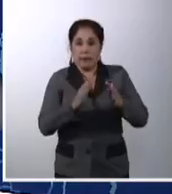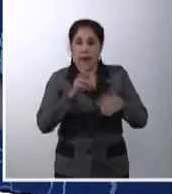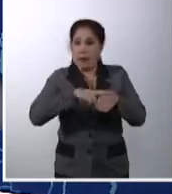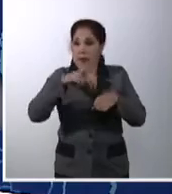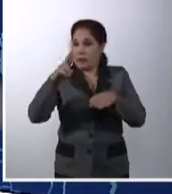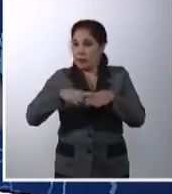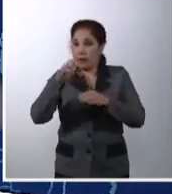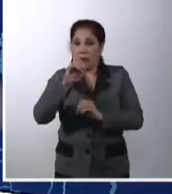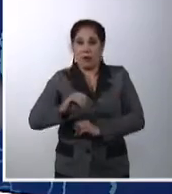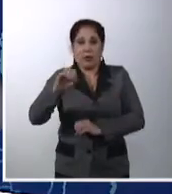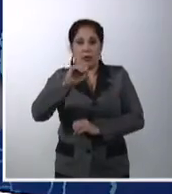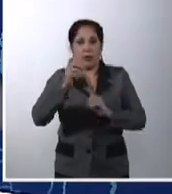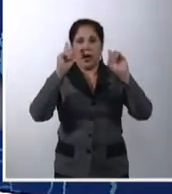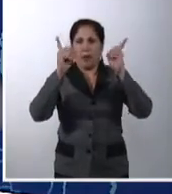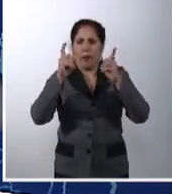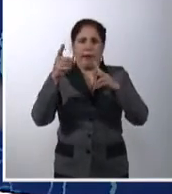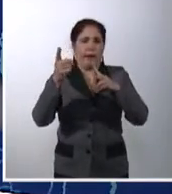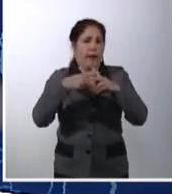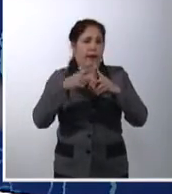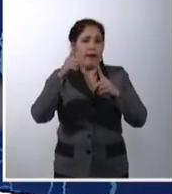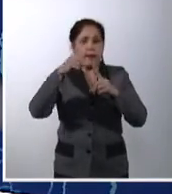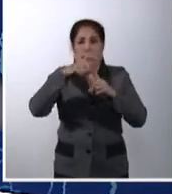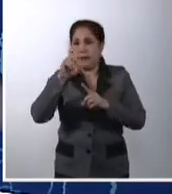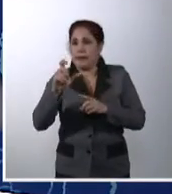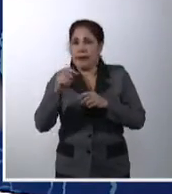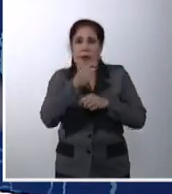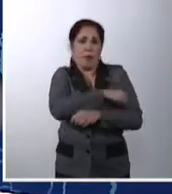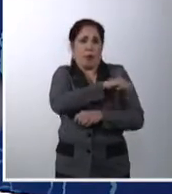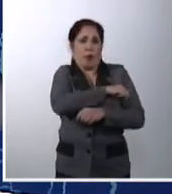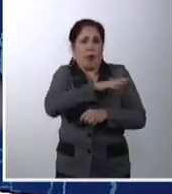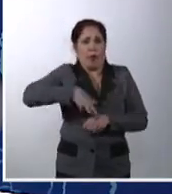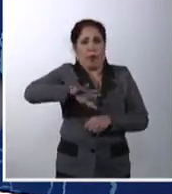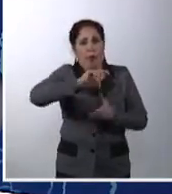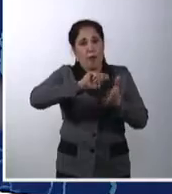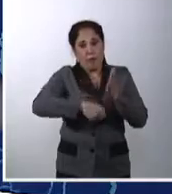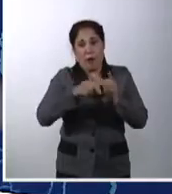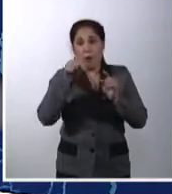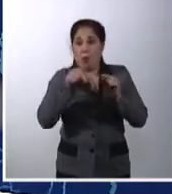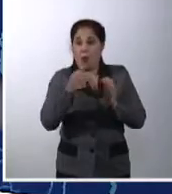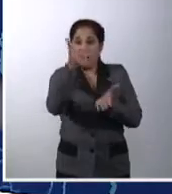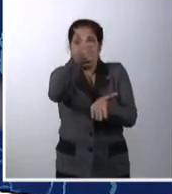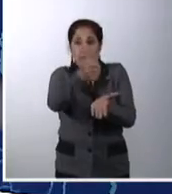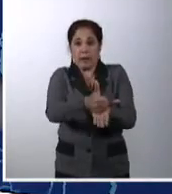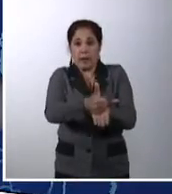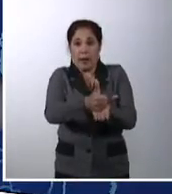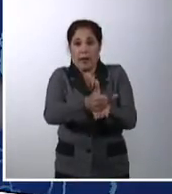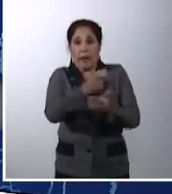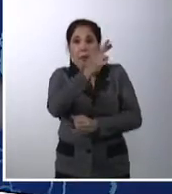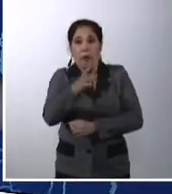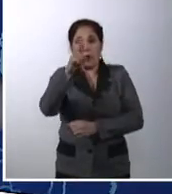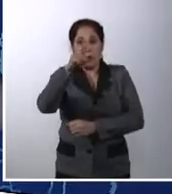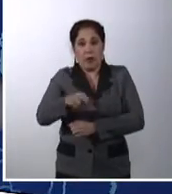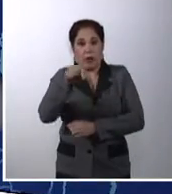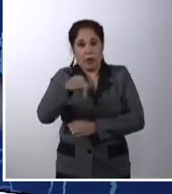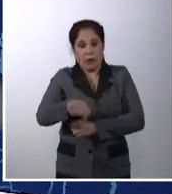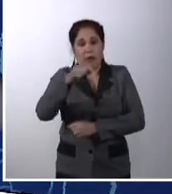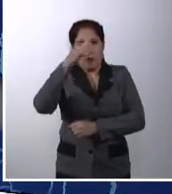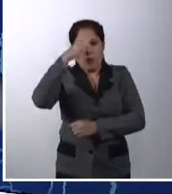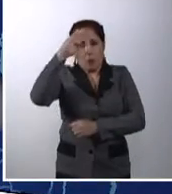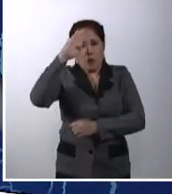Representantes de organizaciones políticas y de masas y el pueblo en general firmaron hoy en la sede de la misión de Puerto Rico en Cuba el libro